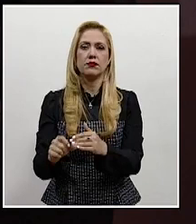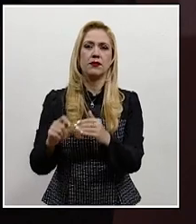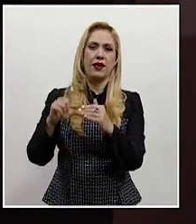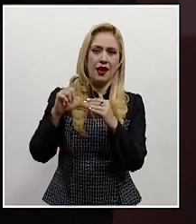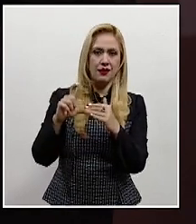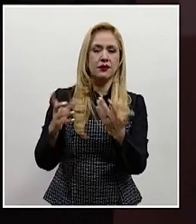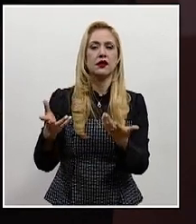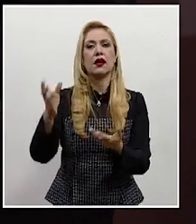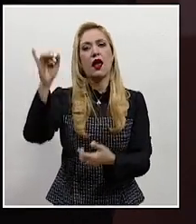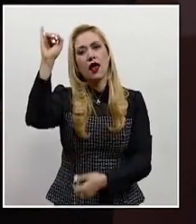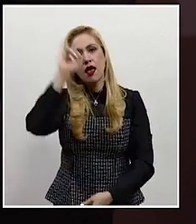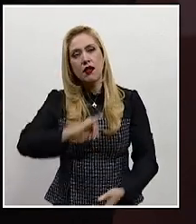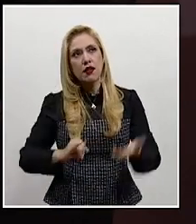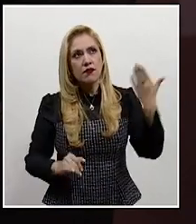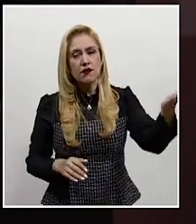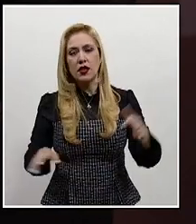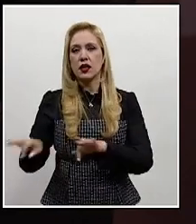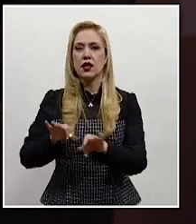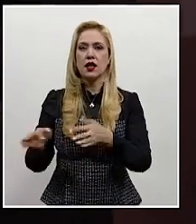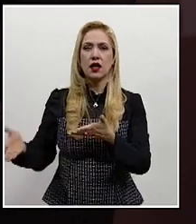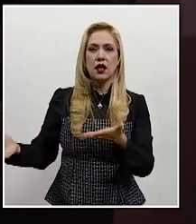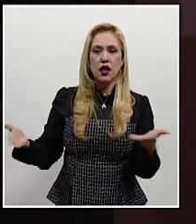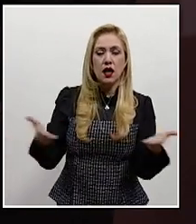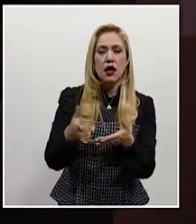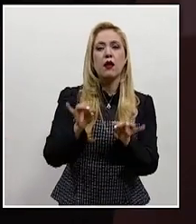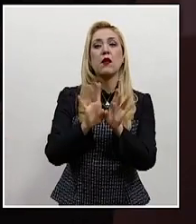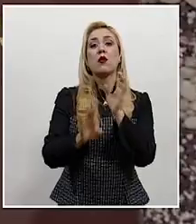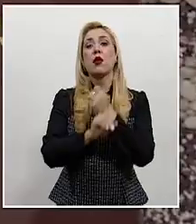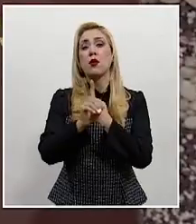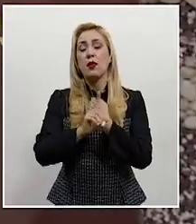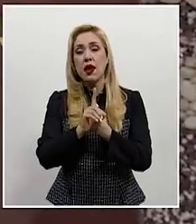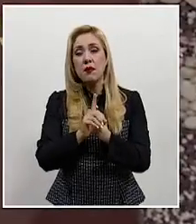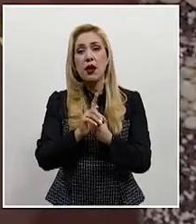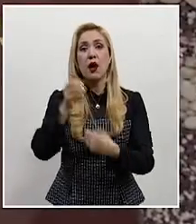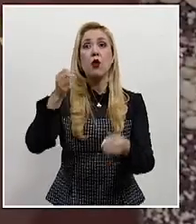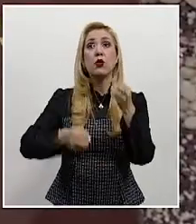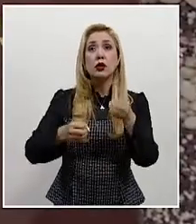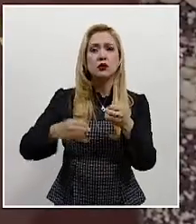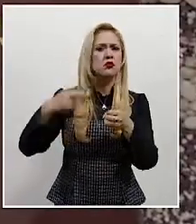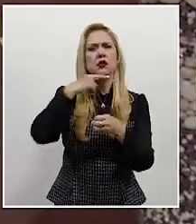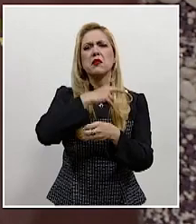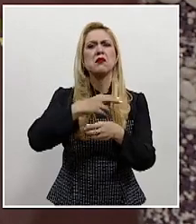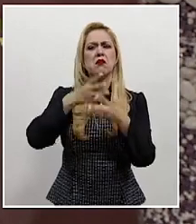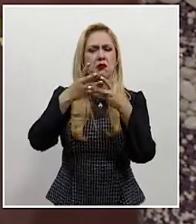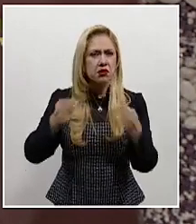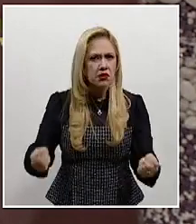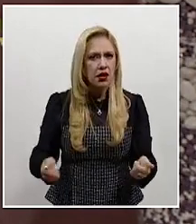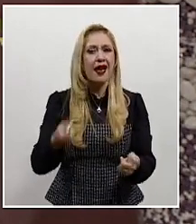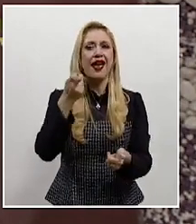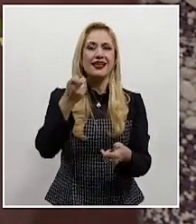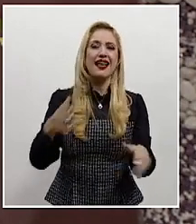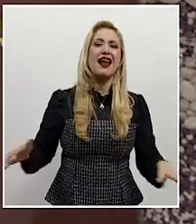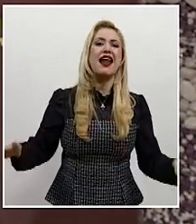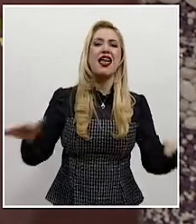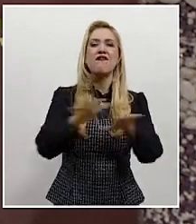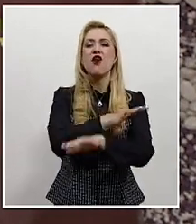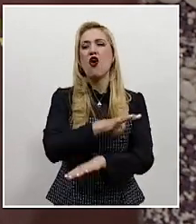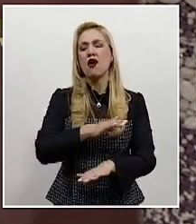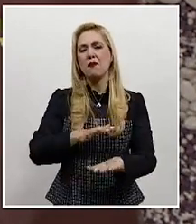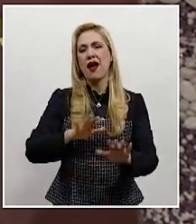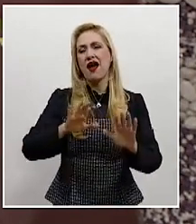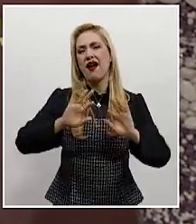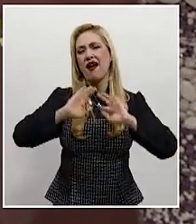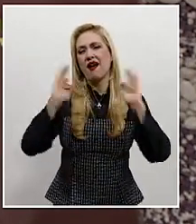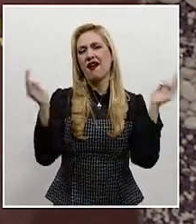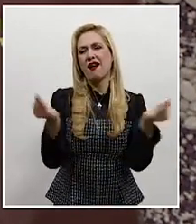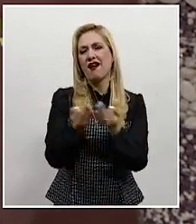los patrones y los trabajadores en los juicios. Entonces, hacemos una reforma que al final de cuentas nos pone en mejores condiciones para